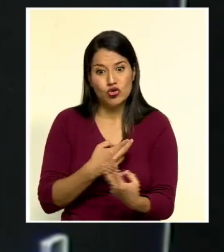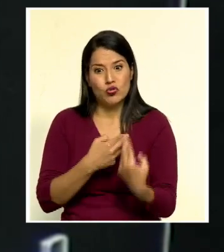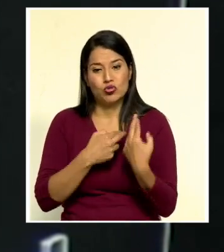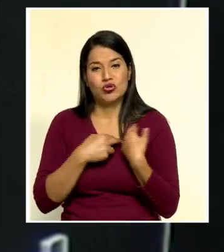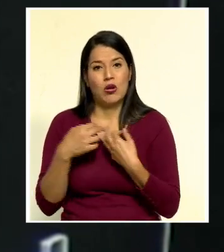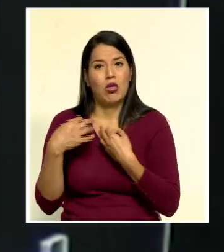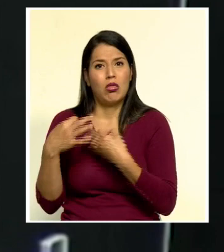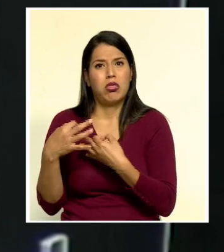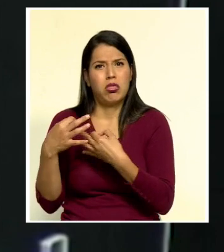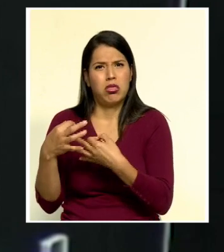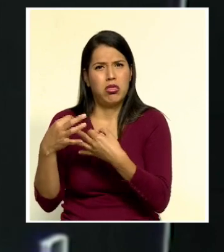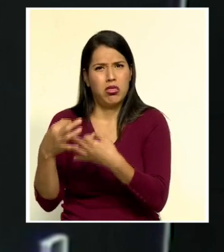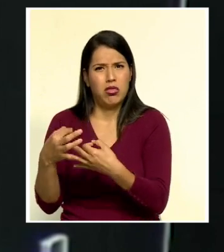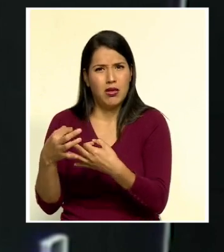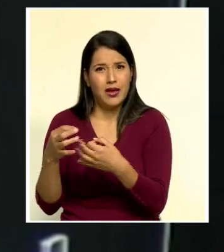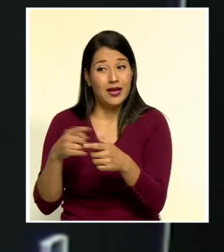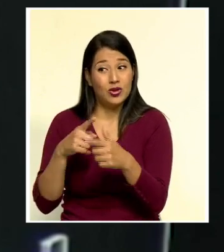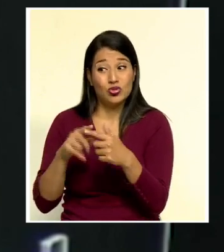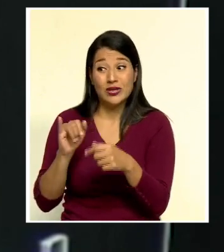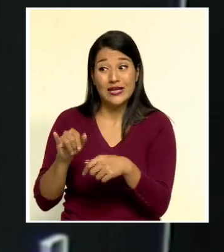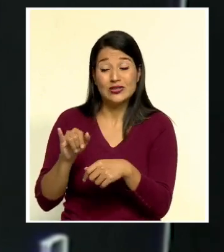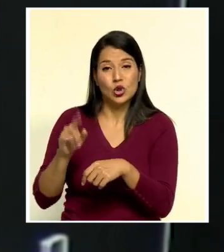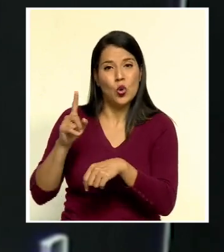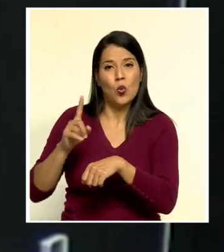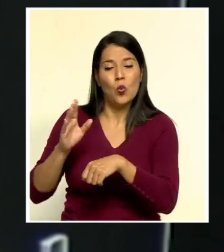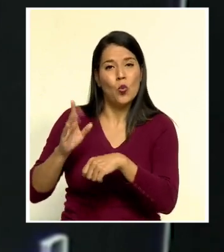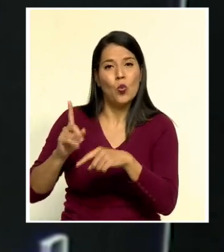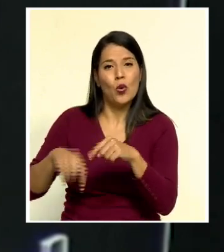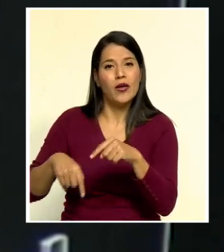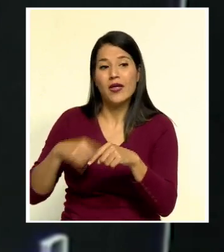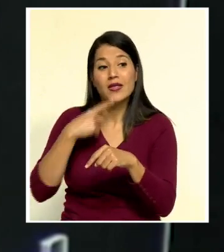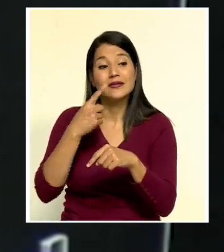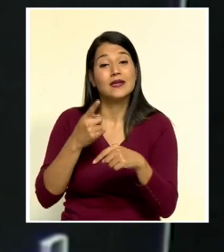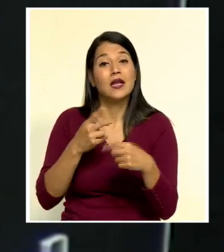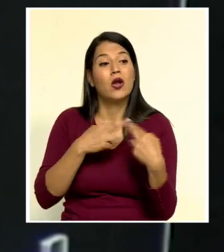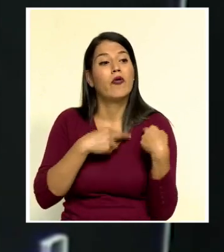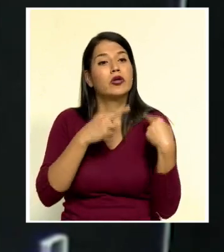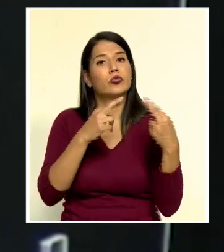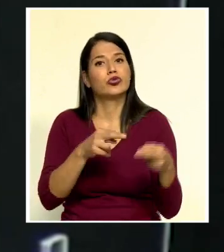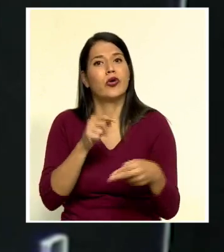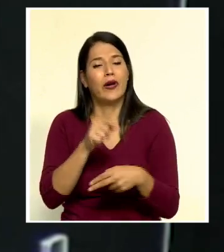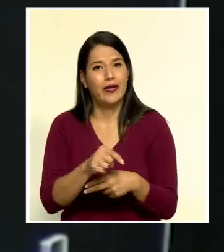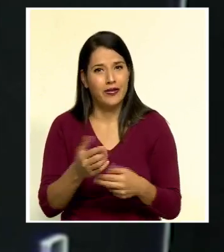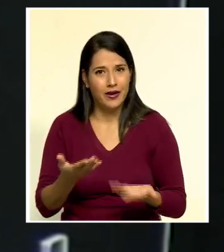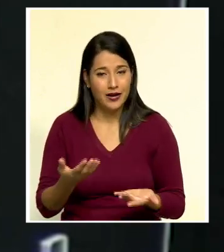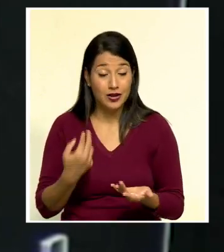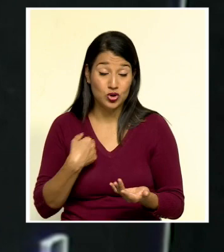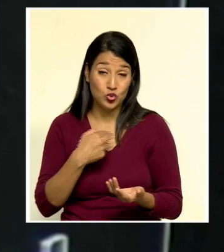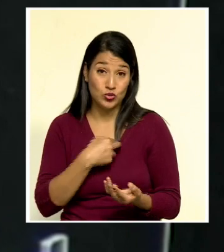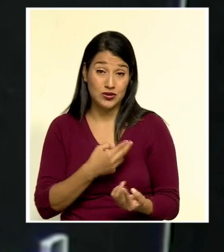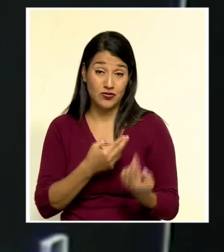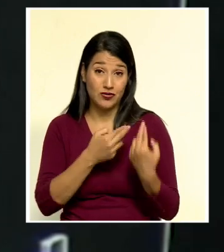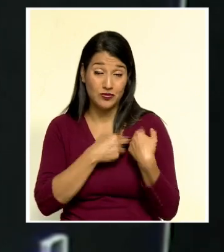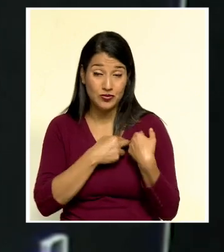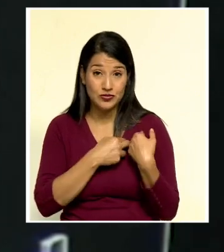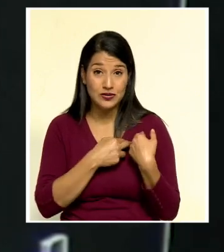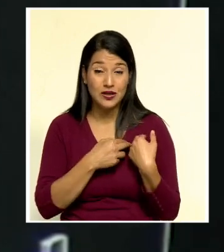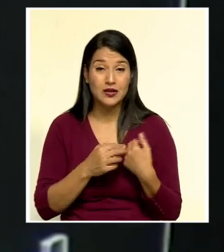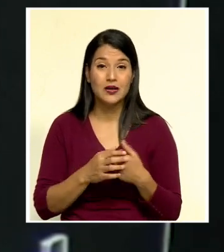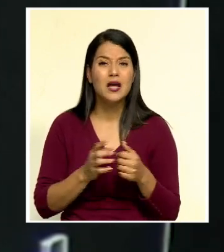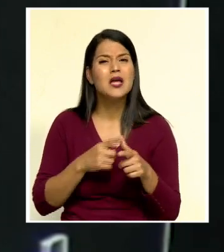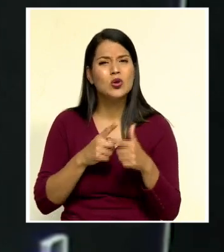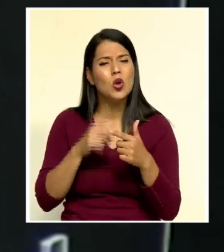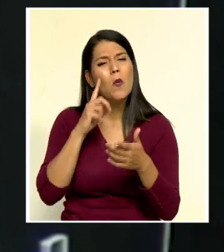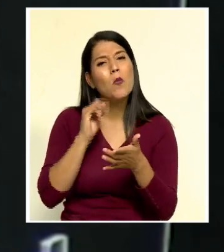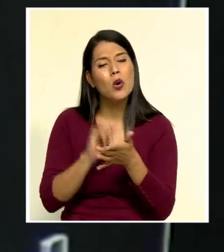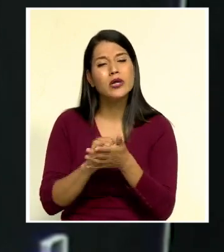ser imputada o cargada sobre el propio la persona que pide, lo pide. Por esas razones que